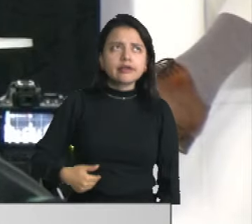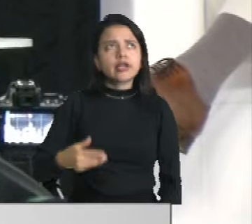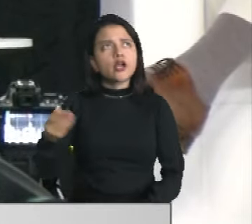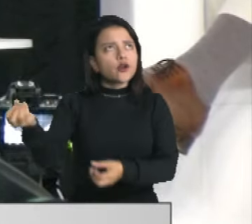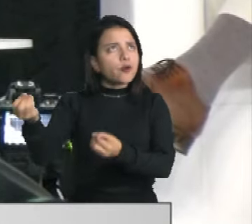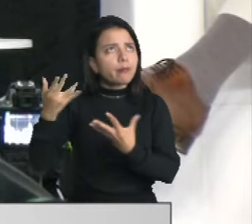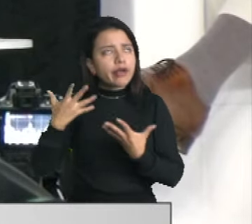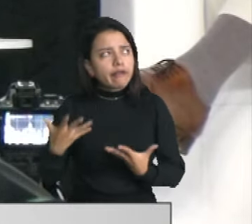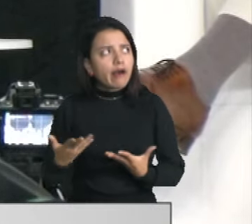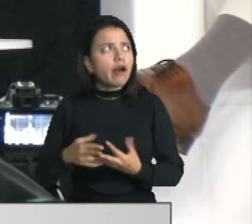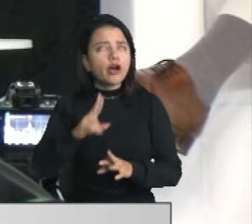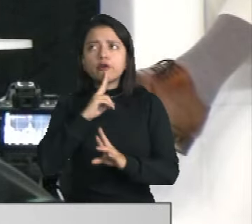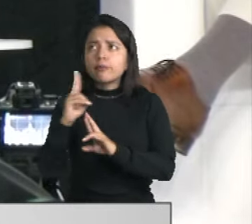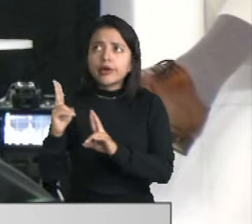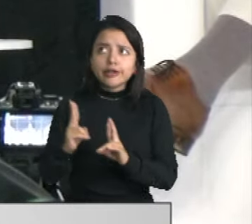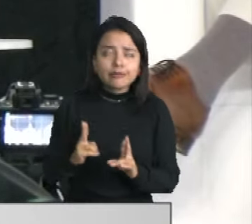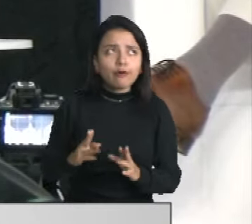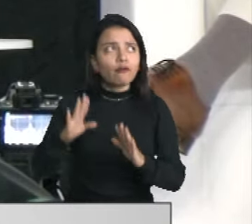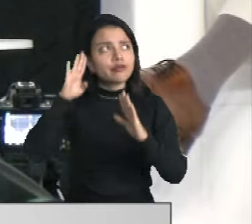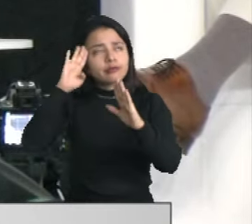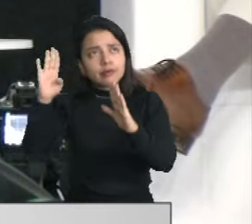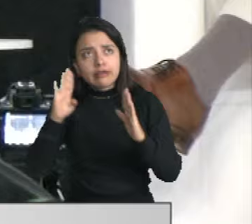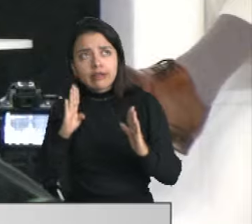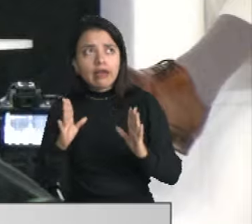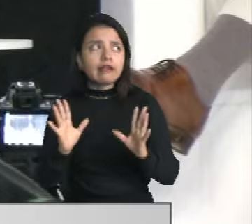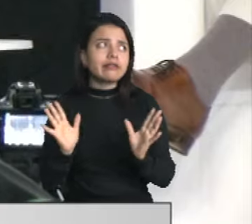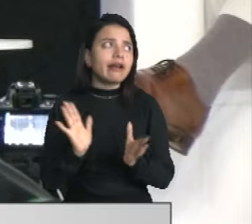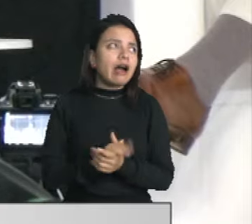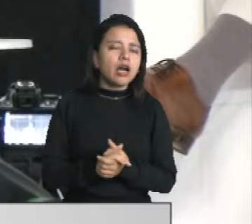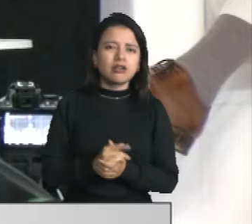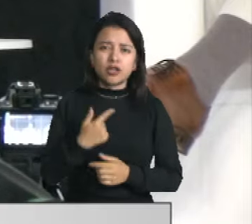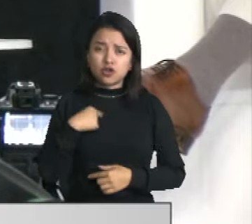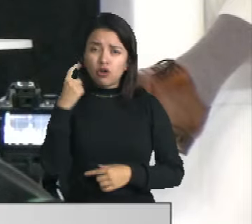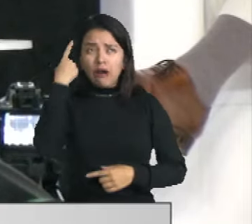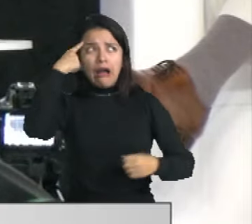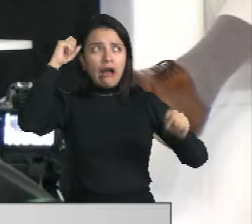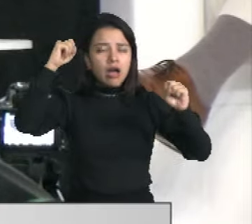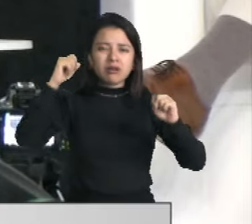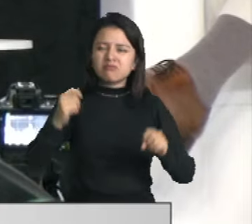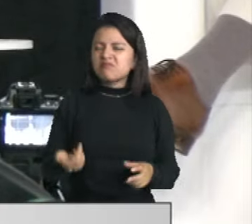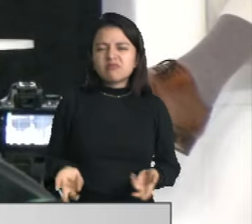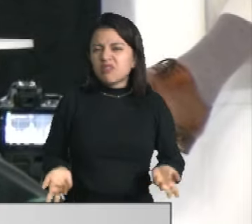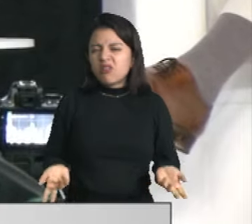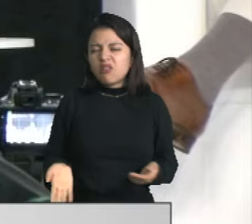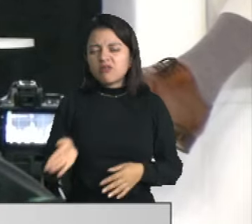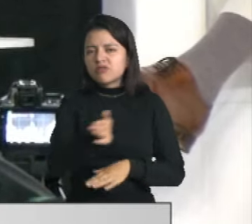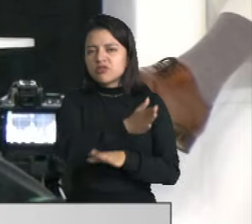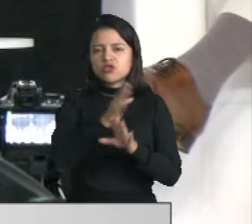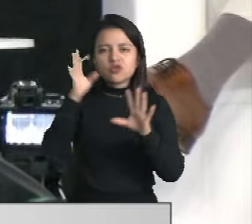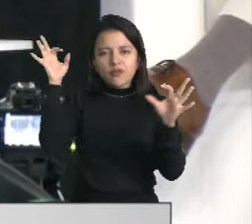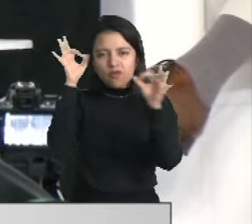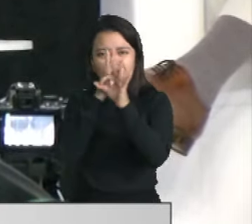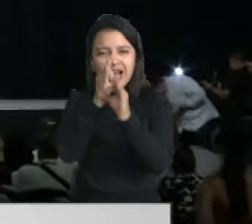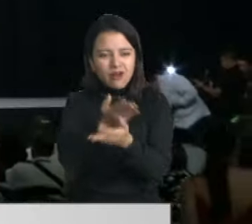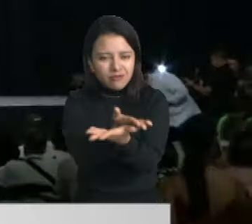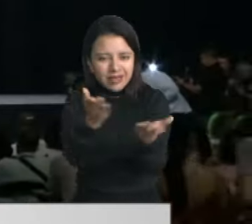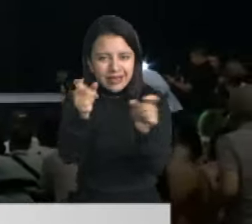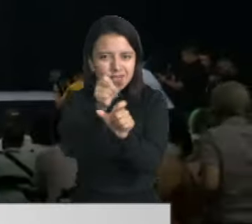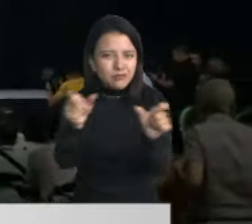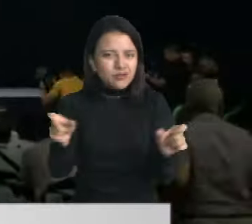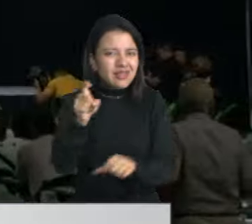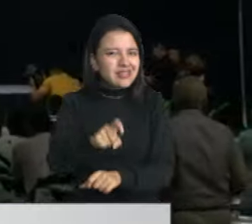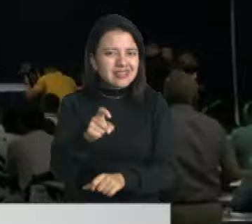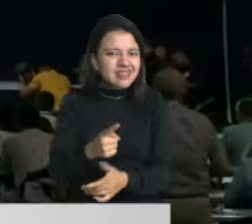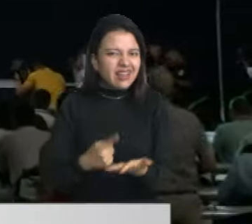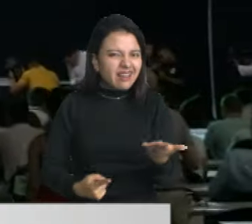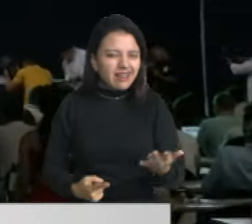me da, o si alcanza o no alcanza. Nosotros estamos enfocados en las necesidades de nuestra gente. Los